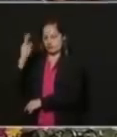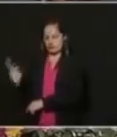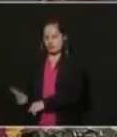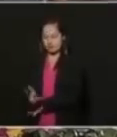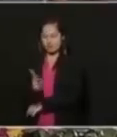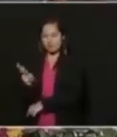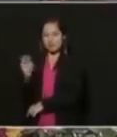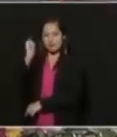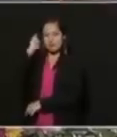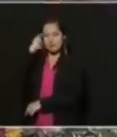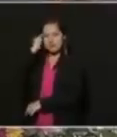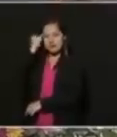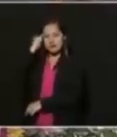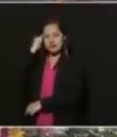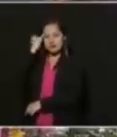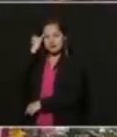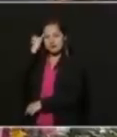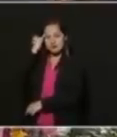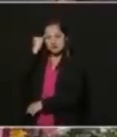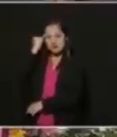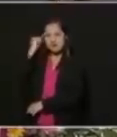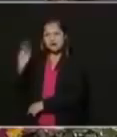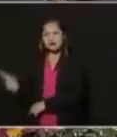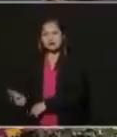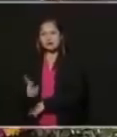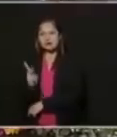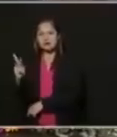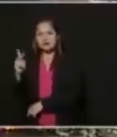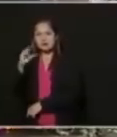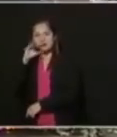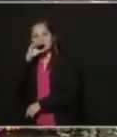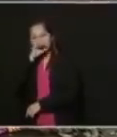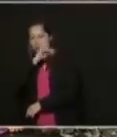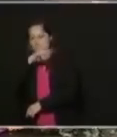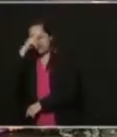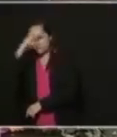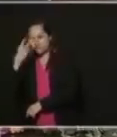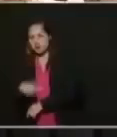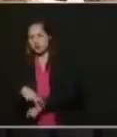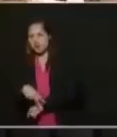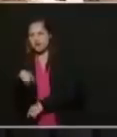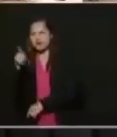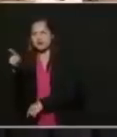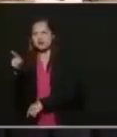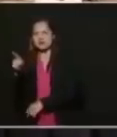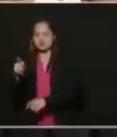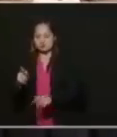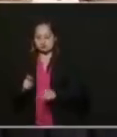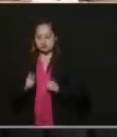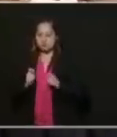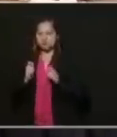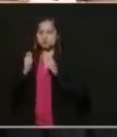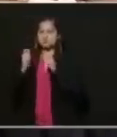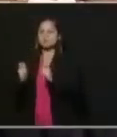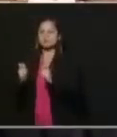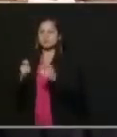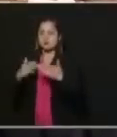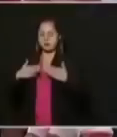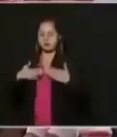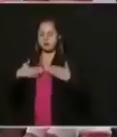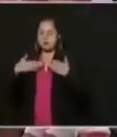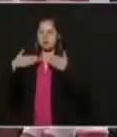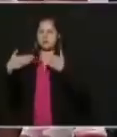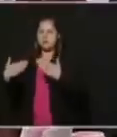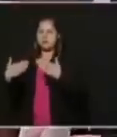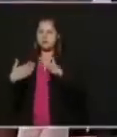indígenas y el pueblo afromexicano le entrega su confianza, nuestra confianza y nuestro